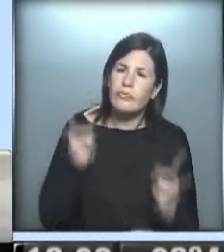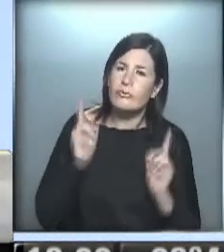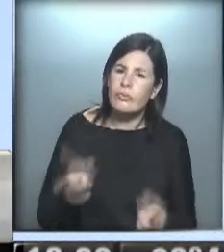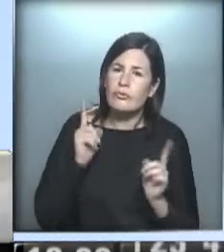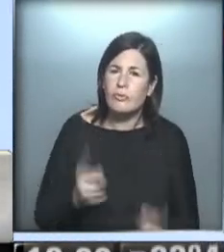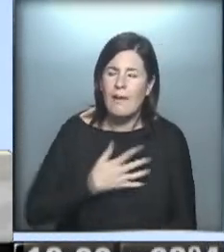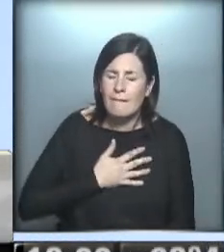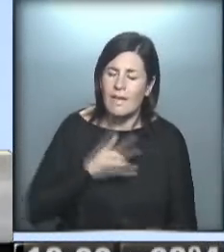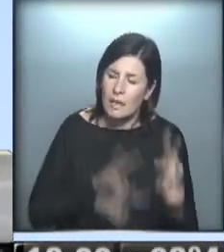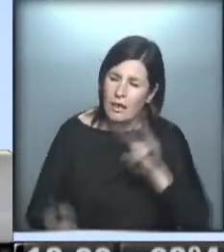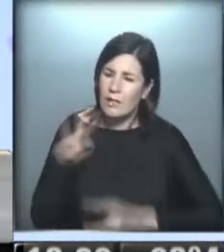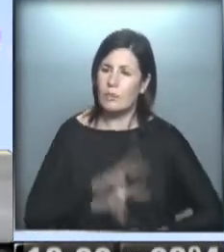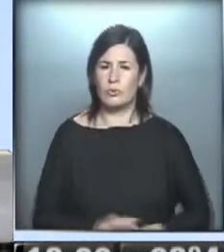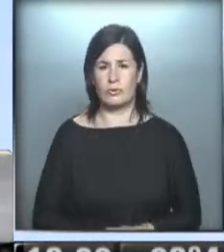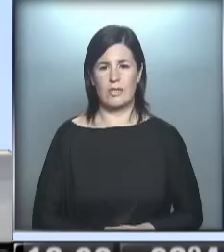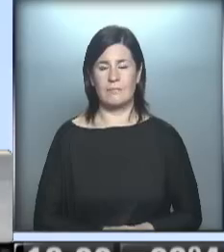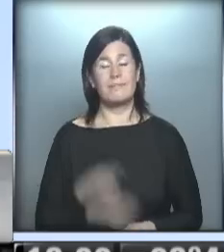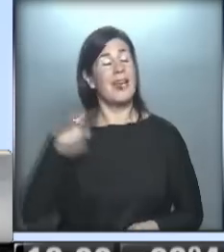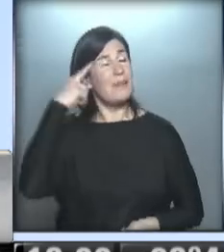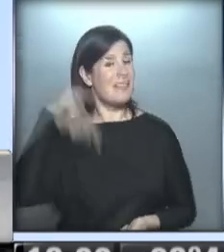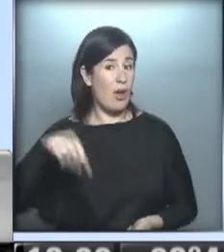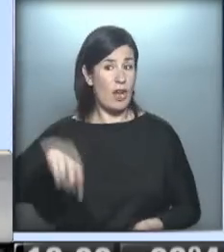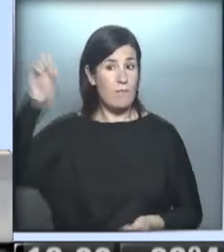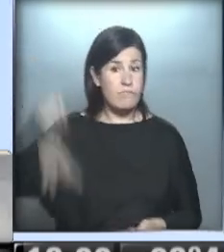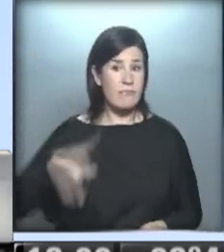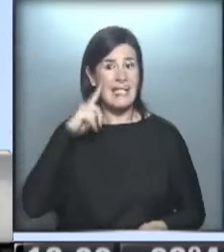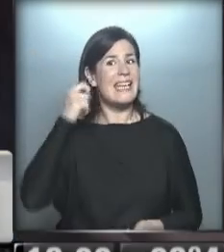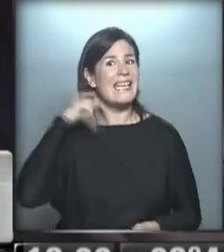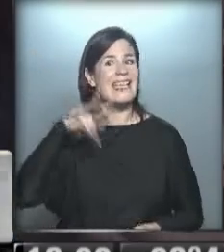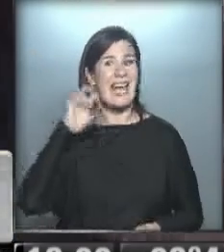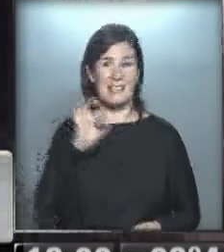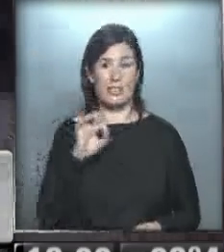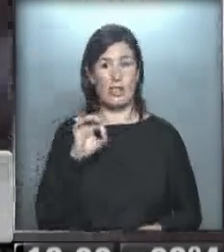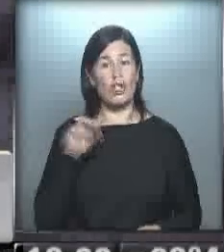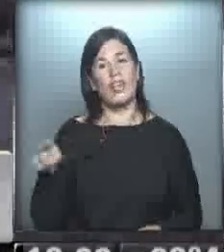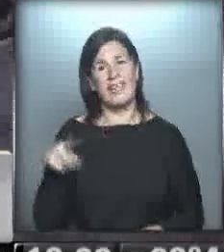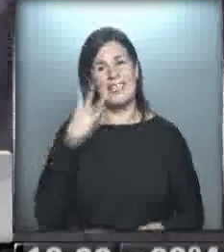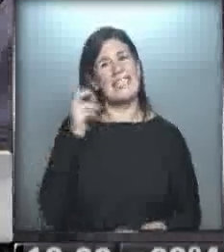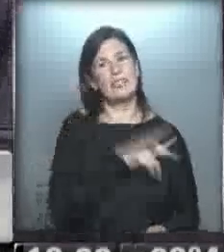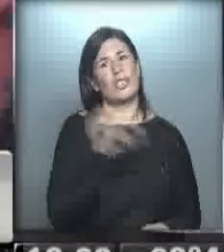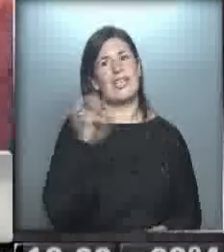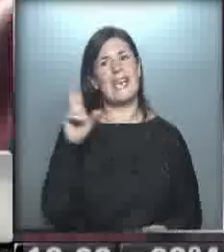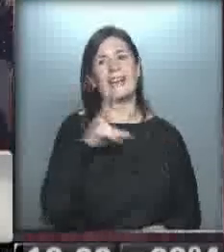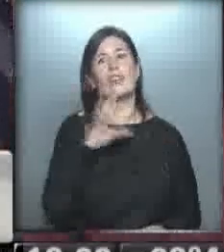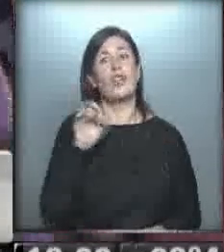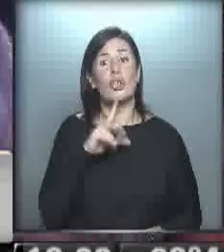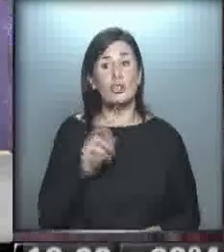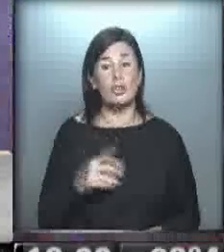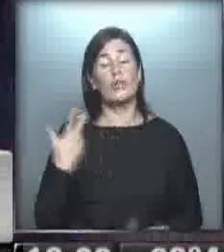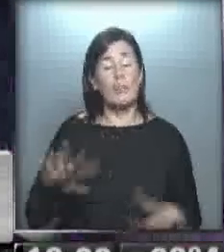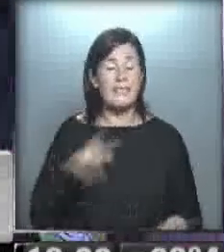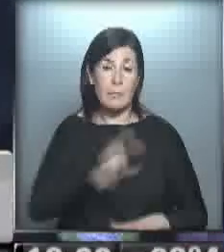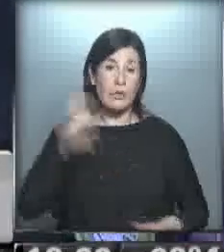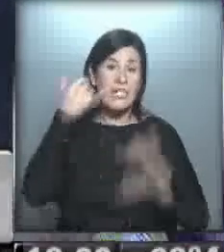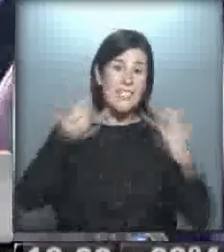amor. Tal vez ahora que apareció Ignacio Guido, el nieto de Estela, hay muchos más llamados a abuelas,